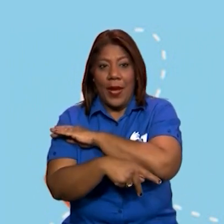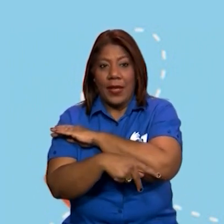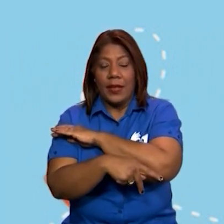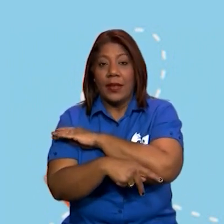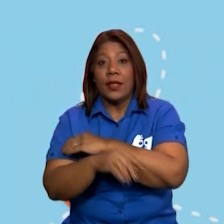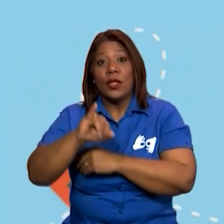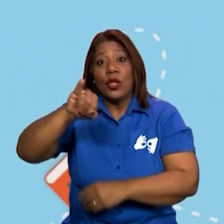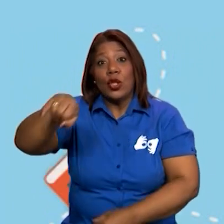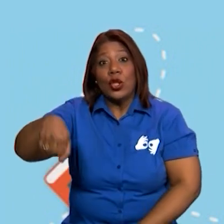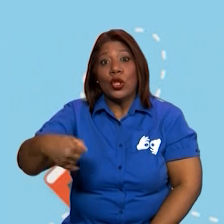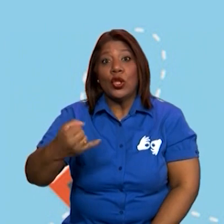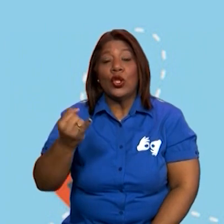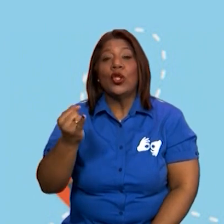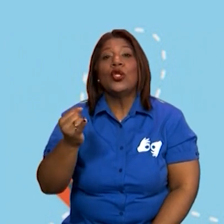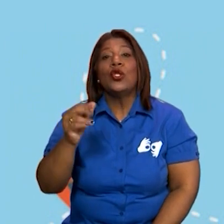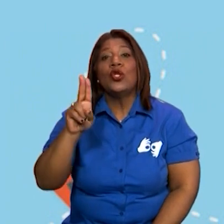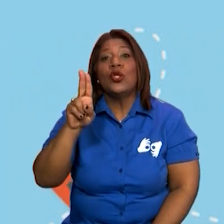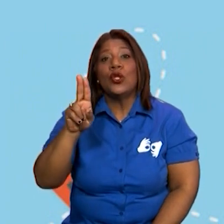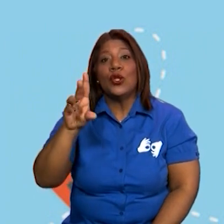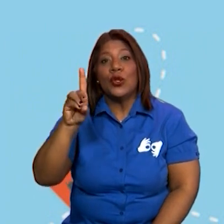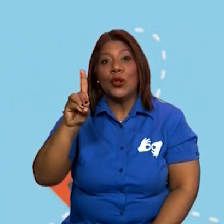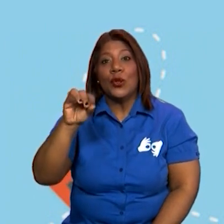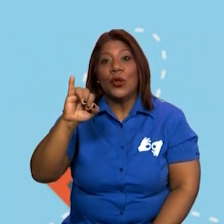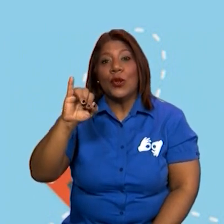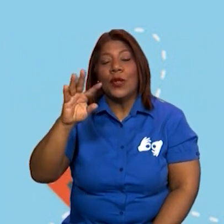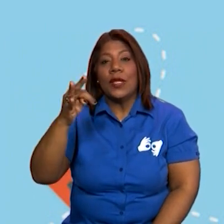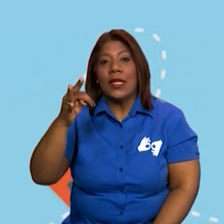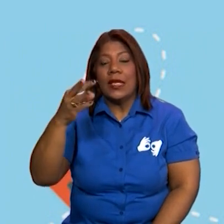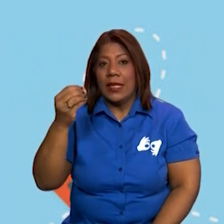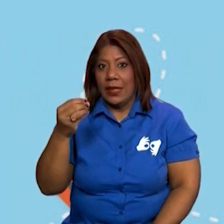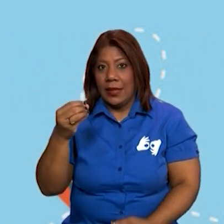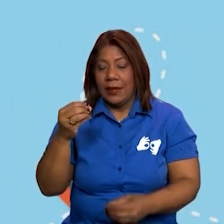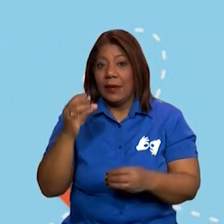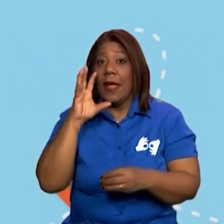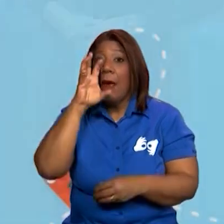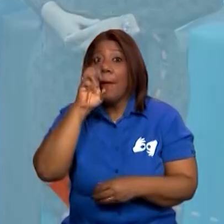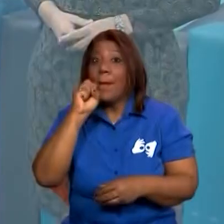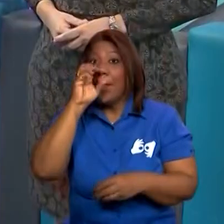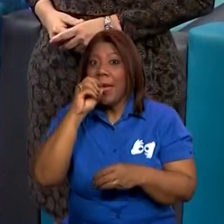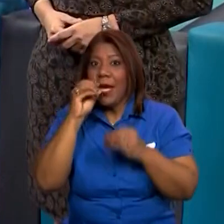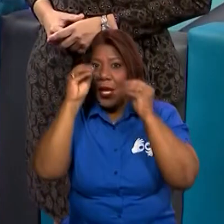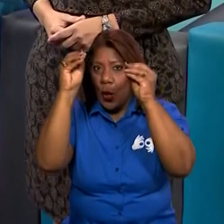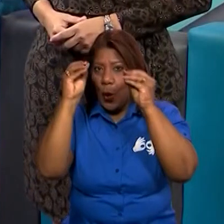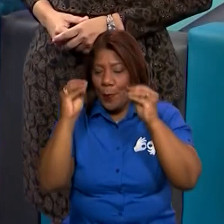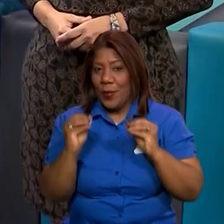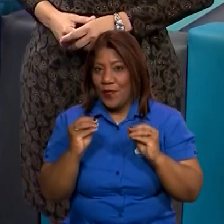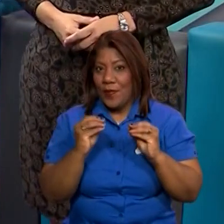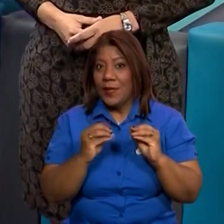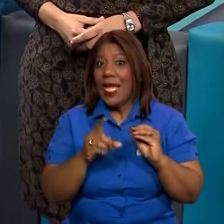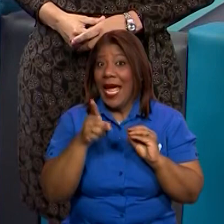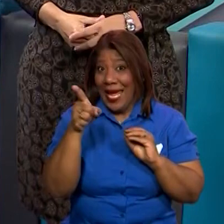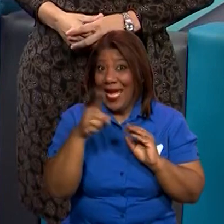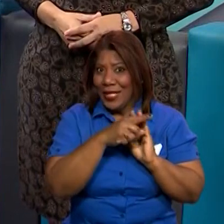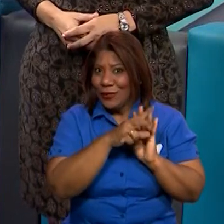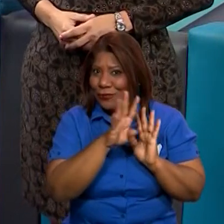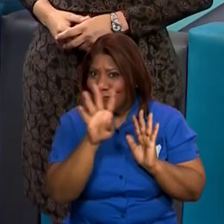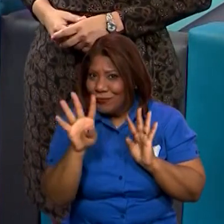Judith, perro, profesora. Estos son ejemplos de sustantivos.